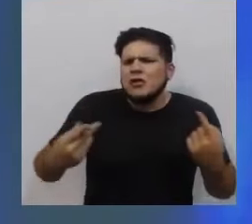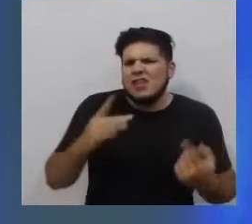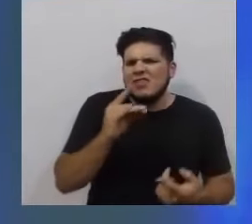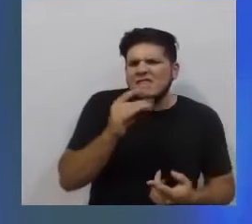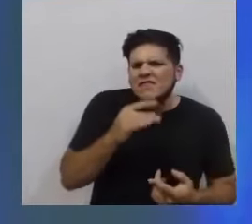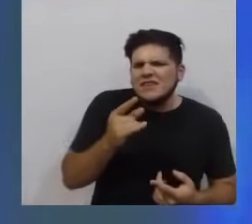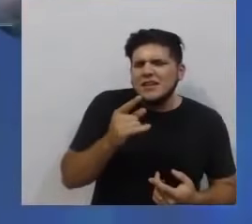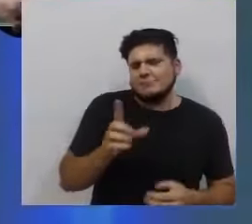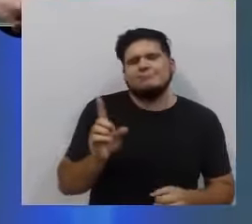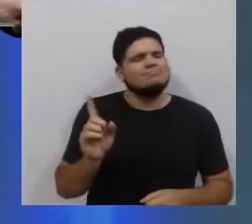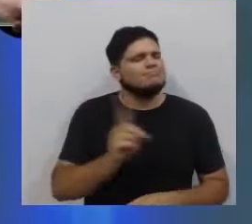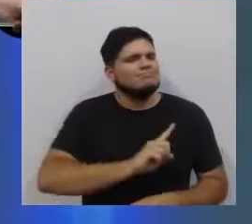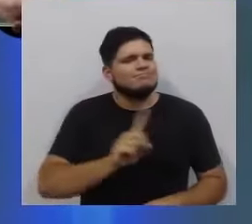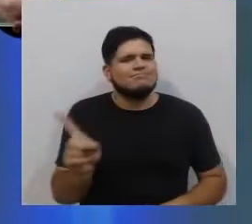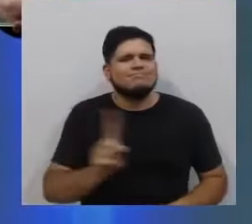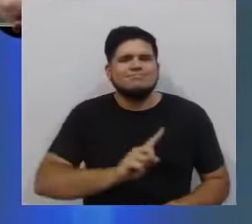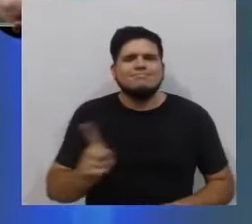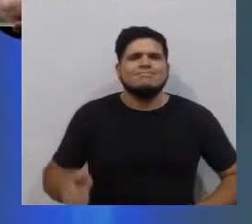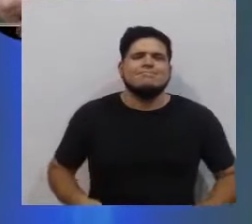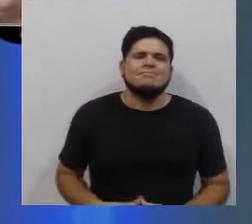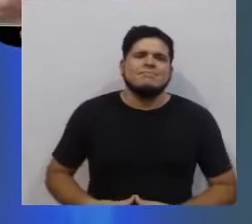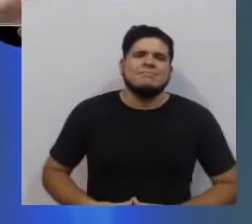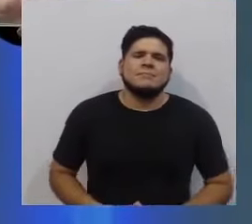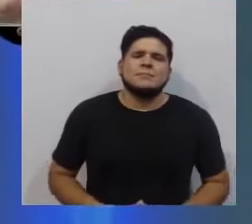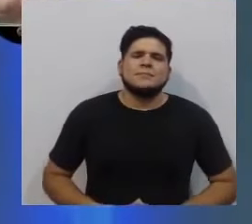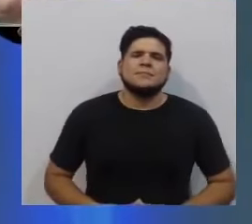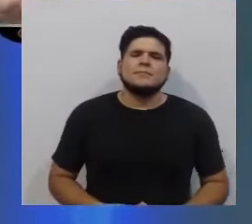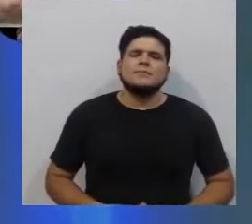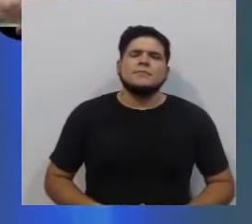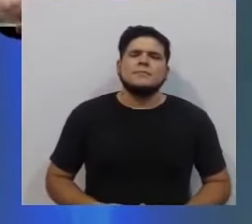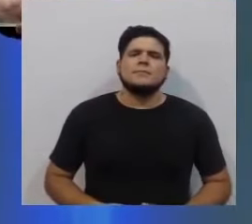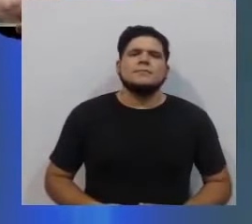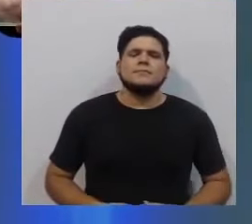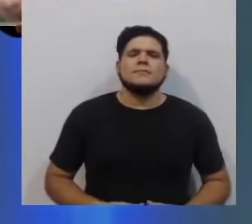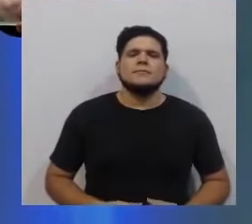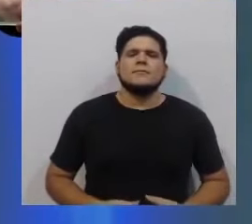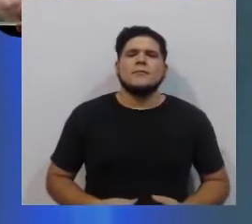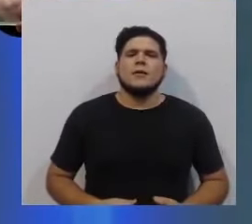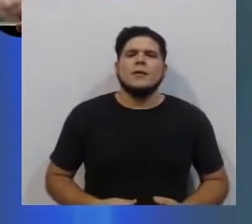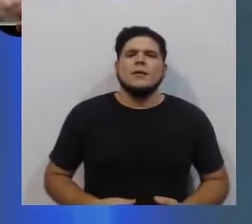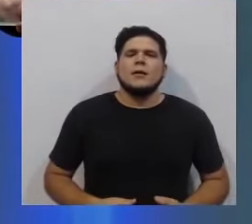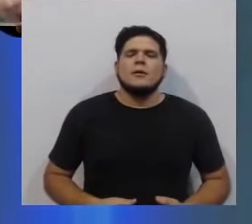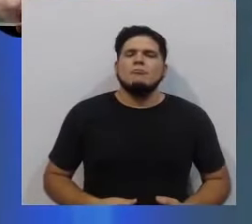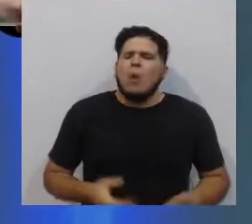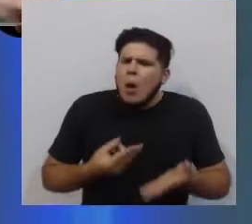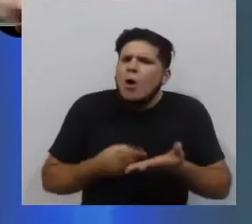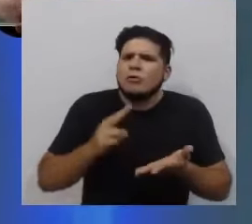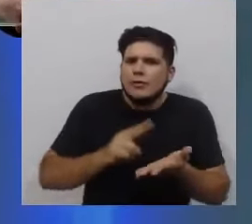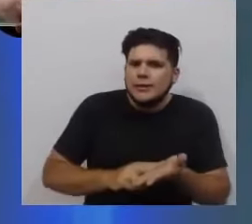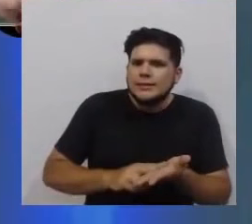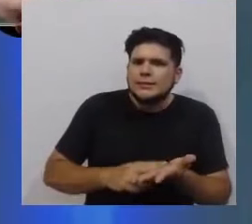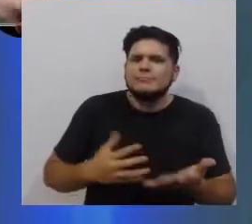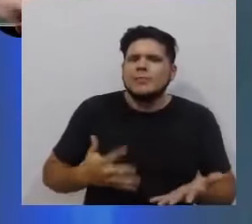no escucho suave si somos hijos de dios no hay difícil para